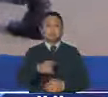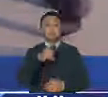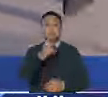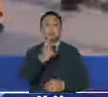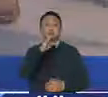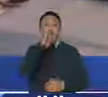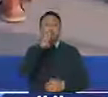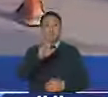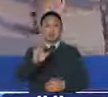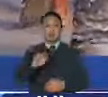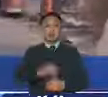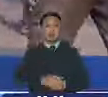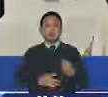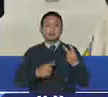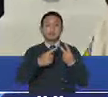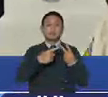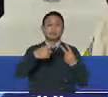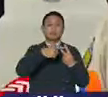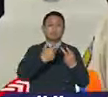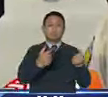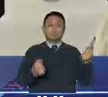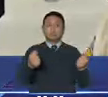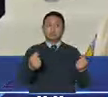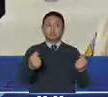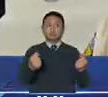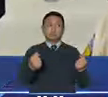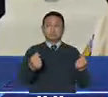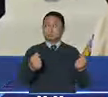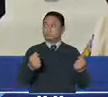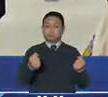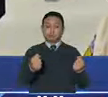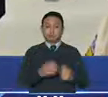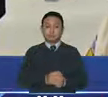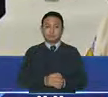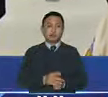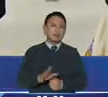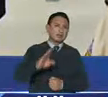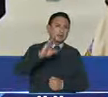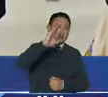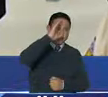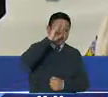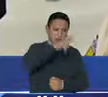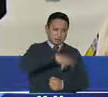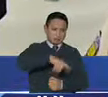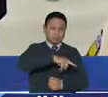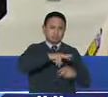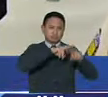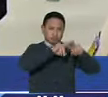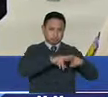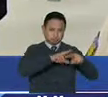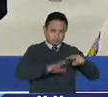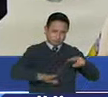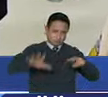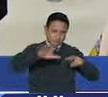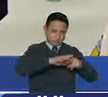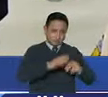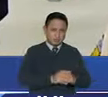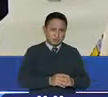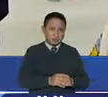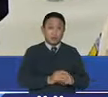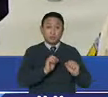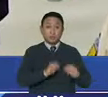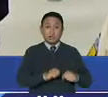dos ciudadanos, estos en forma sospechosa, pues se procede a hacer la revisión de un vehículo, lo cual permite que